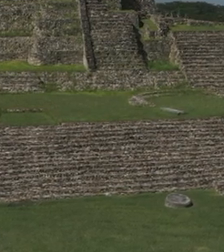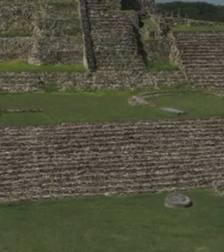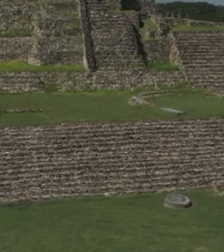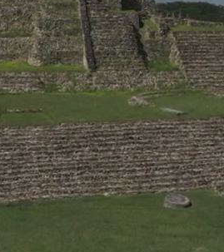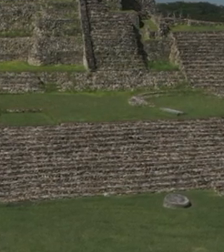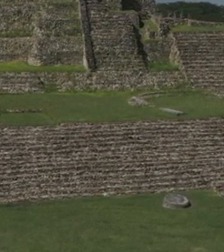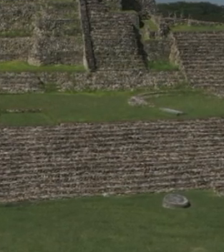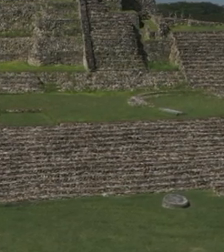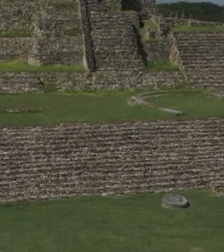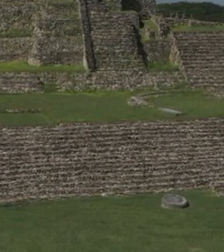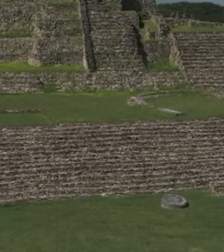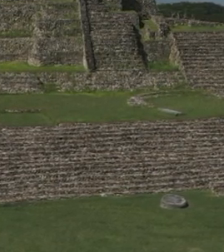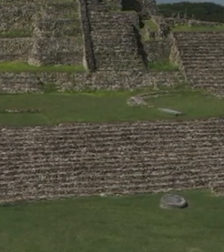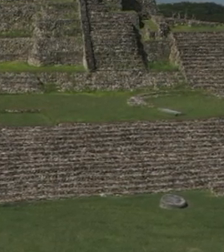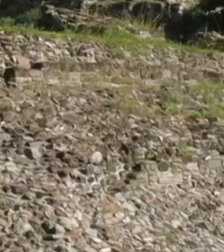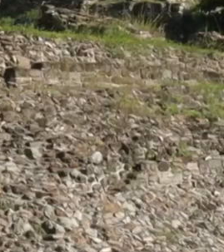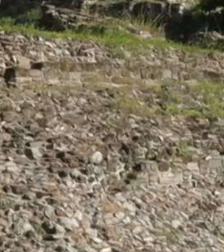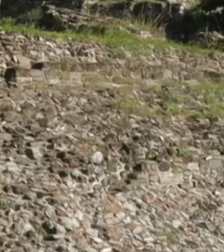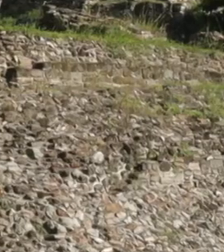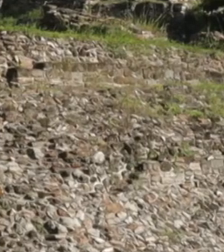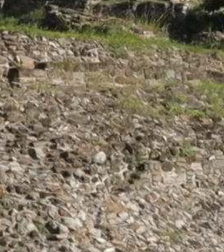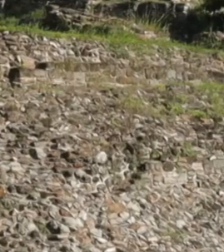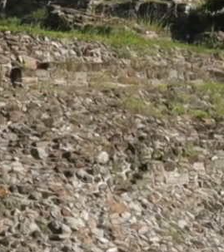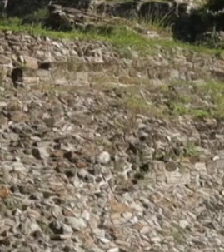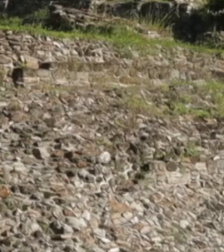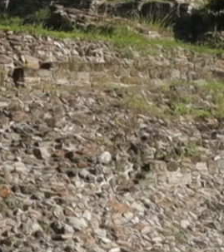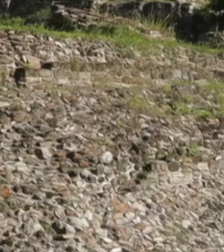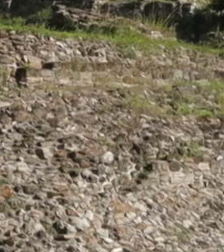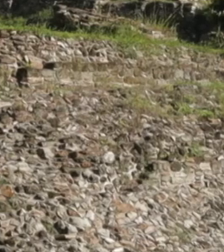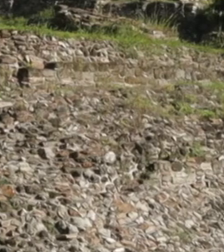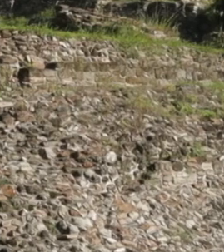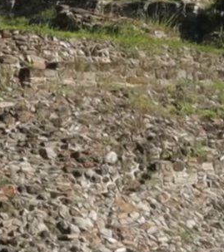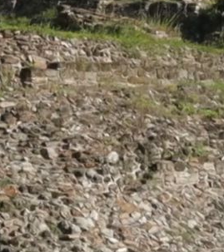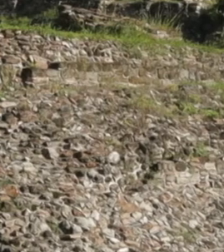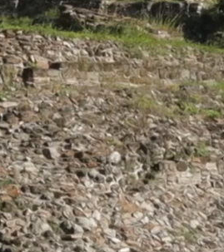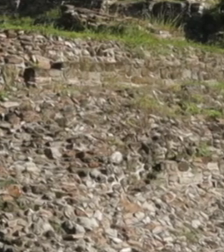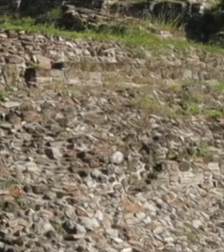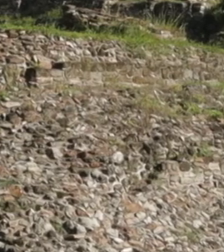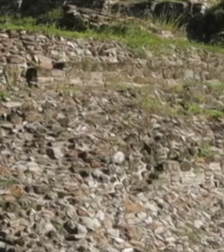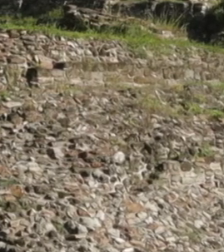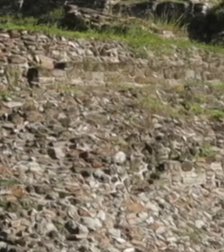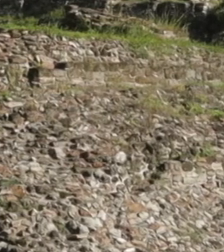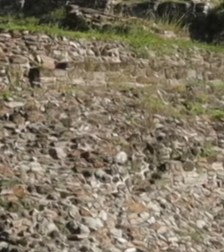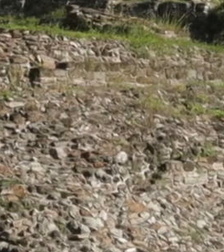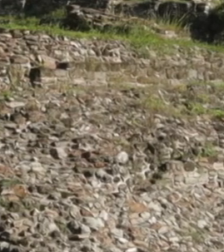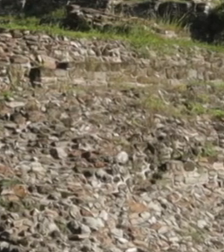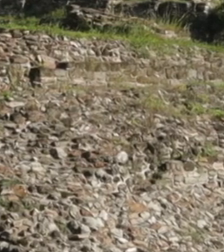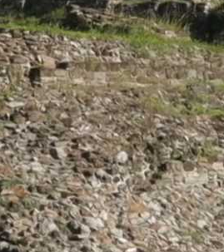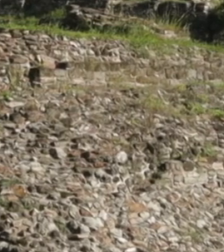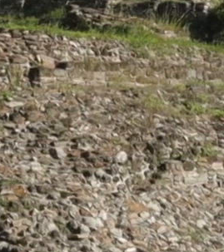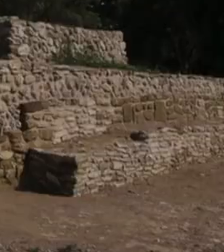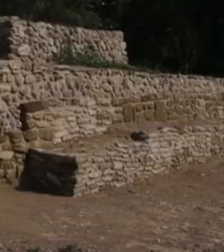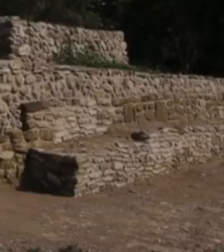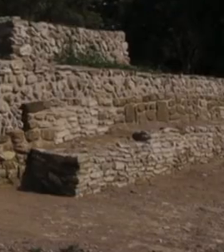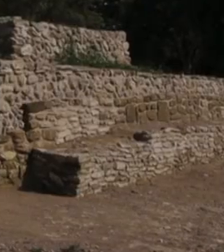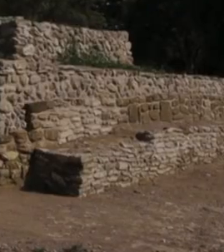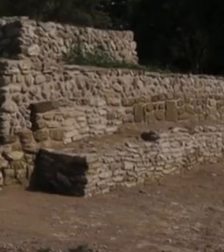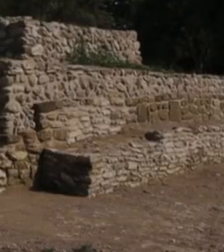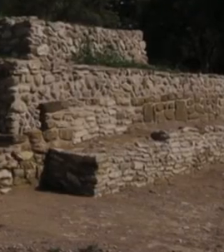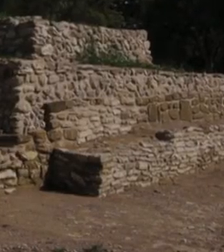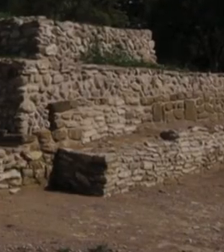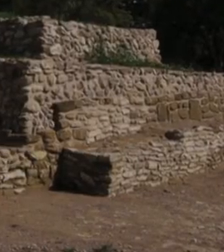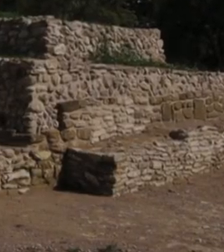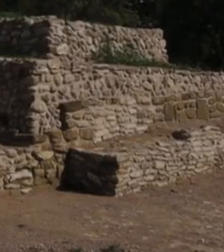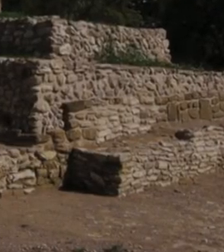por arriba del 40% y que estará concluido con fecha máxima de terminación para el